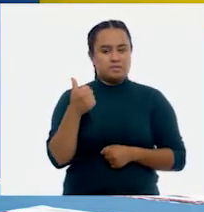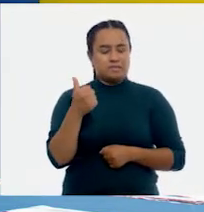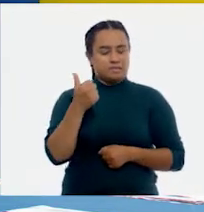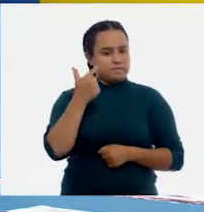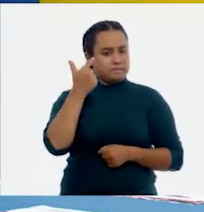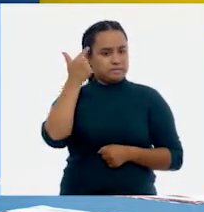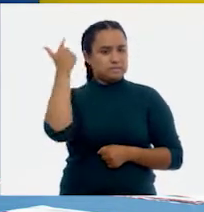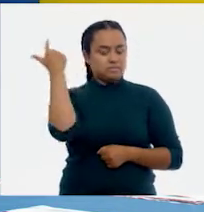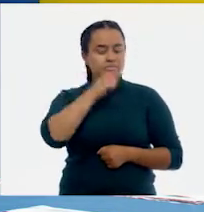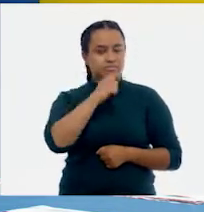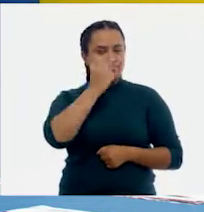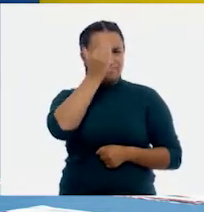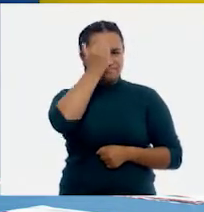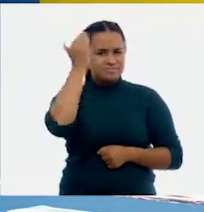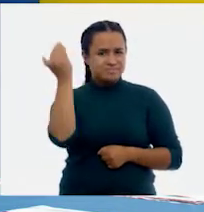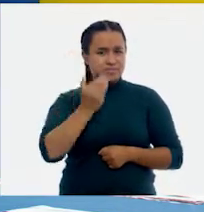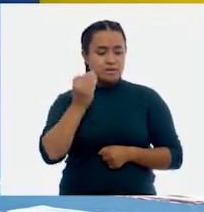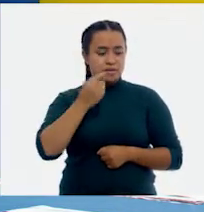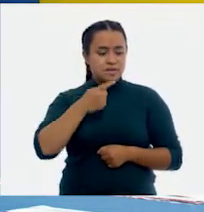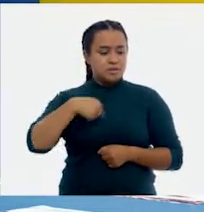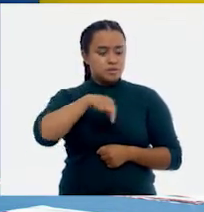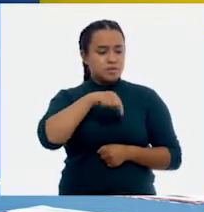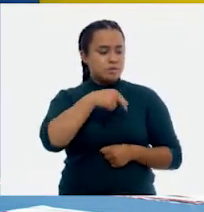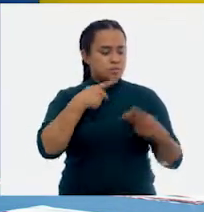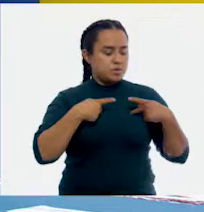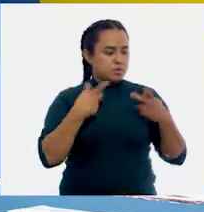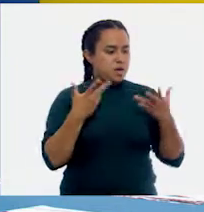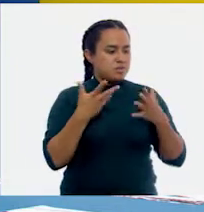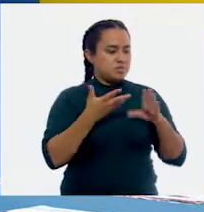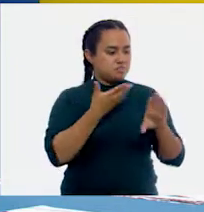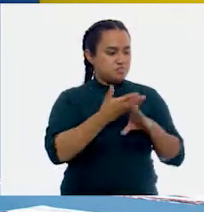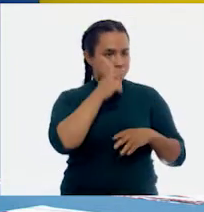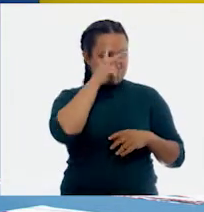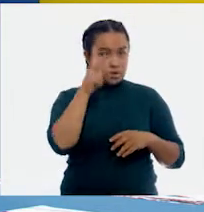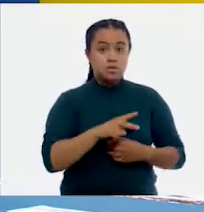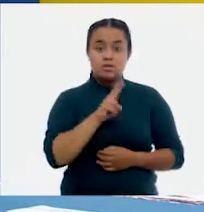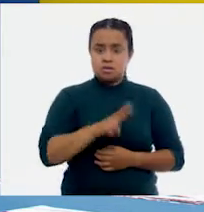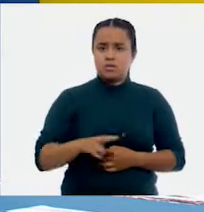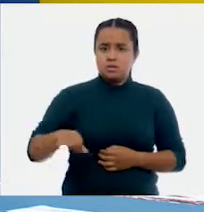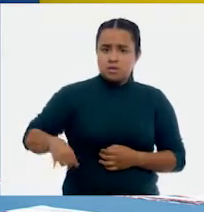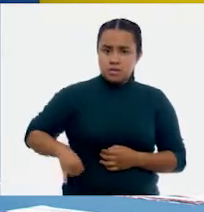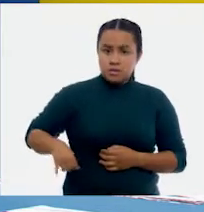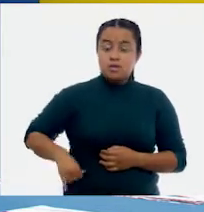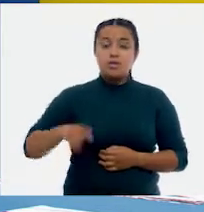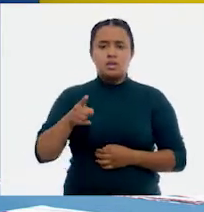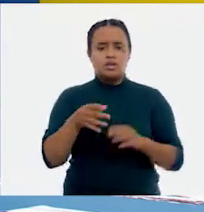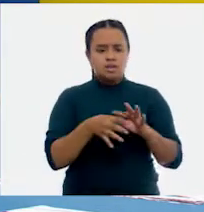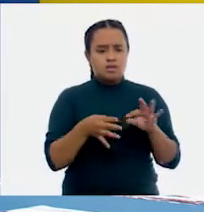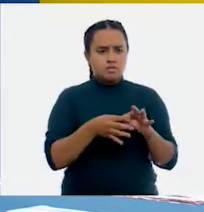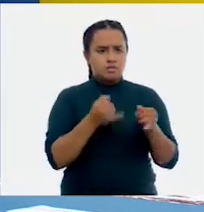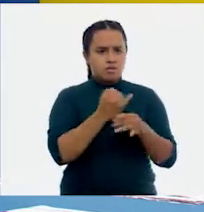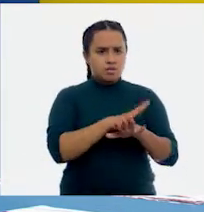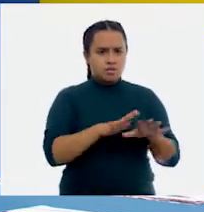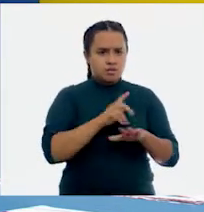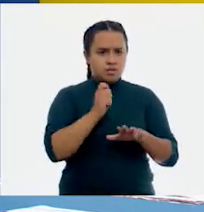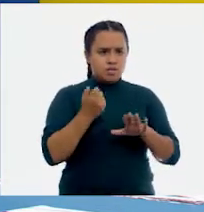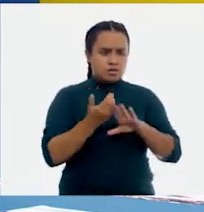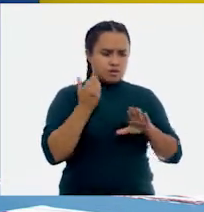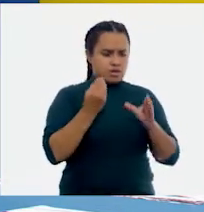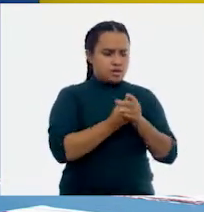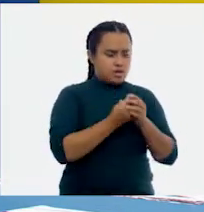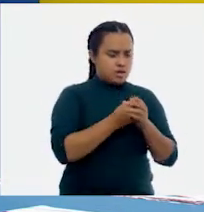de lo que hacemos al medio ambiente, la verdad. Es pues, interesante y sintetiza la información que hemos visto en la clase